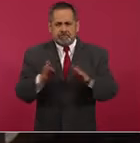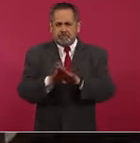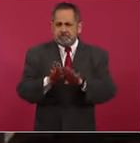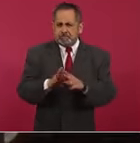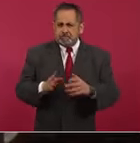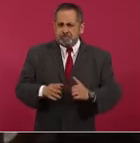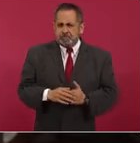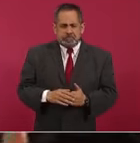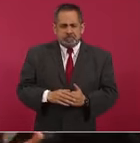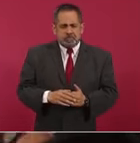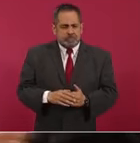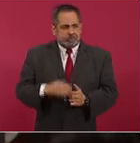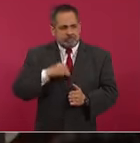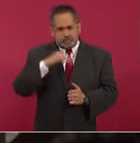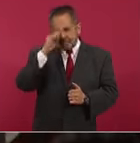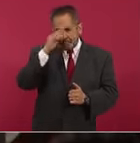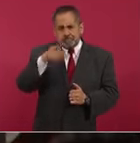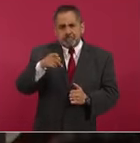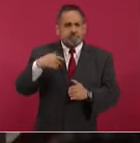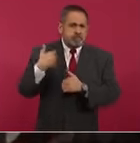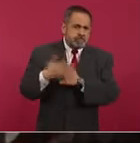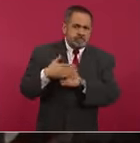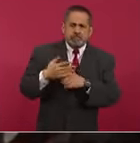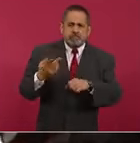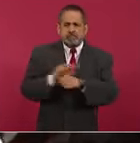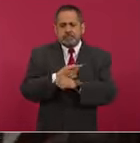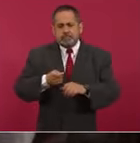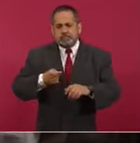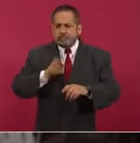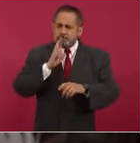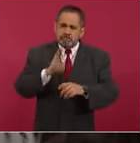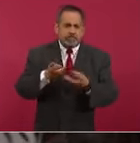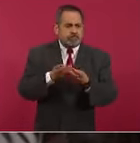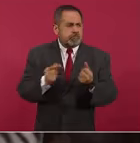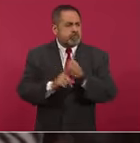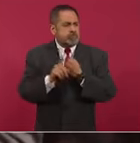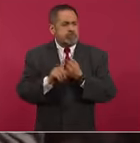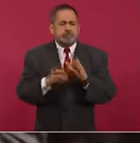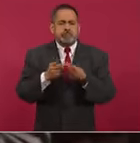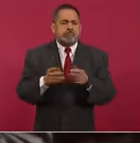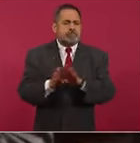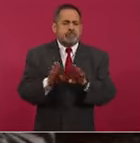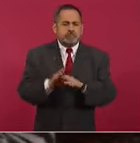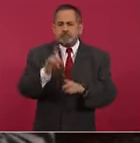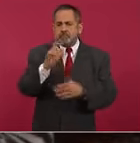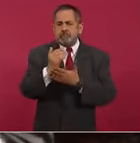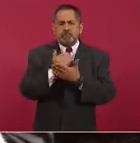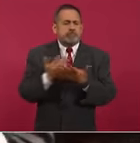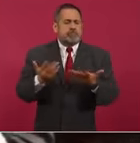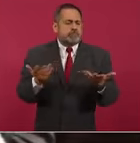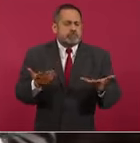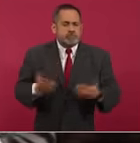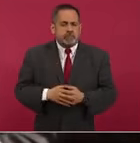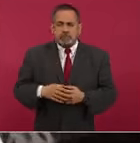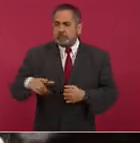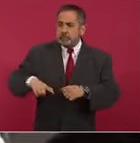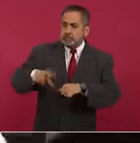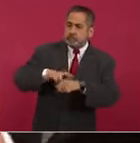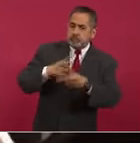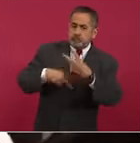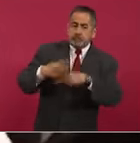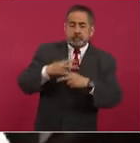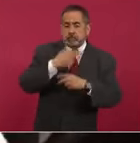va finalmente a dar solución a esta problemática de agua en esa entidad? Y si viene hoy el gobernador aquí a verlo,